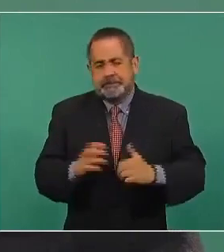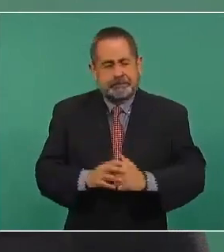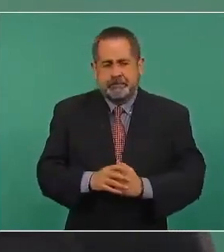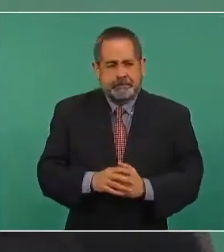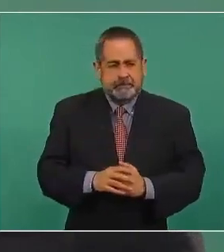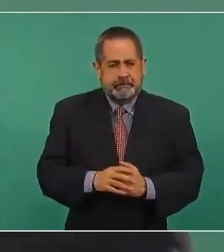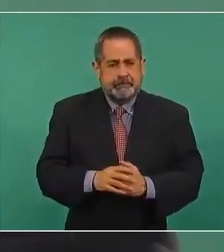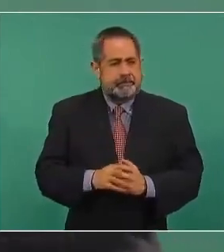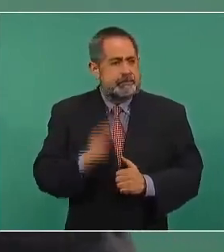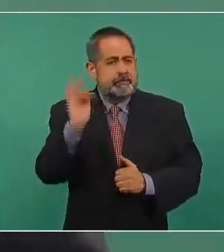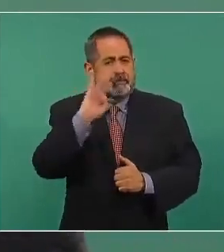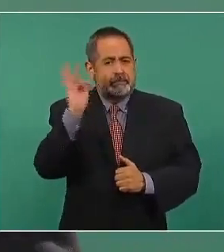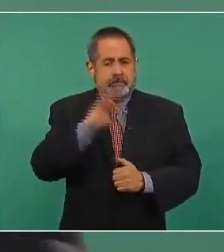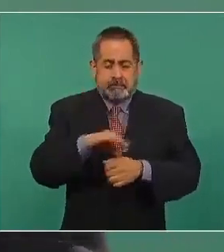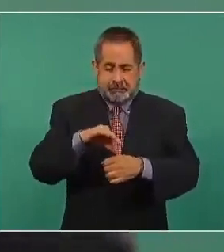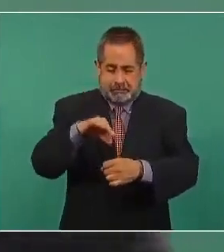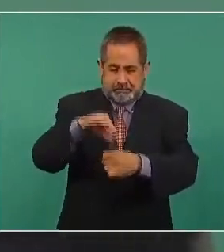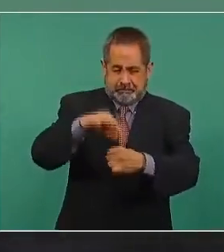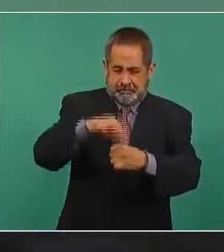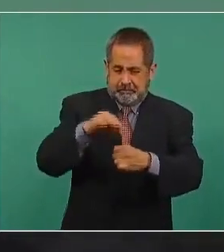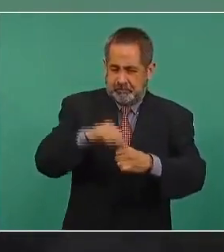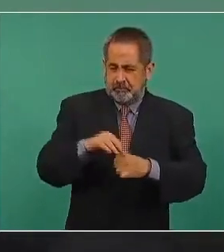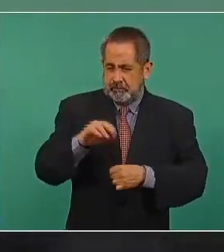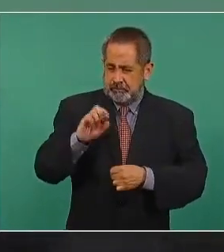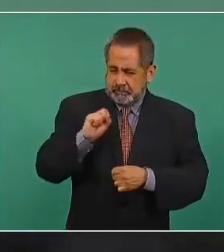que no haya un voto en contra.